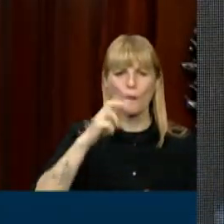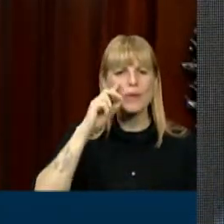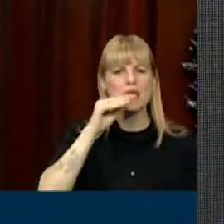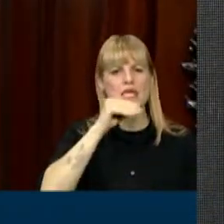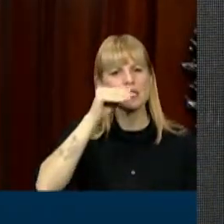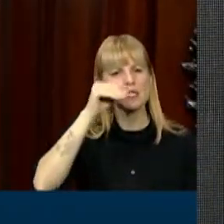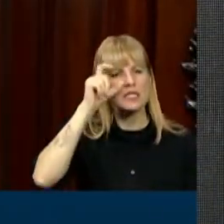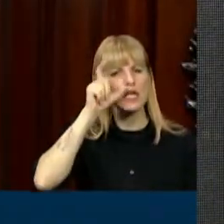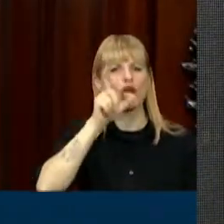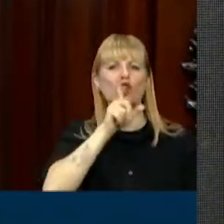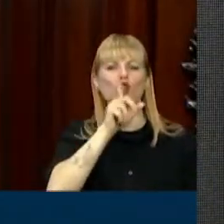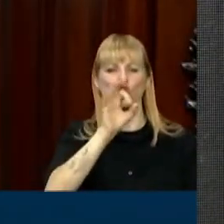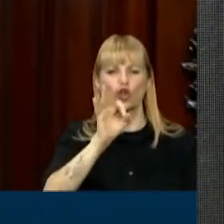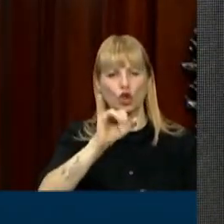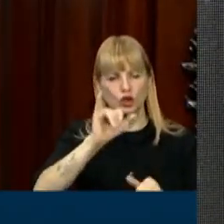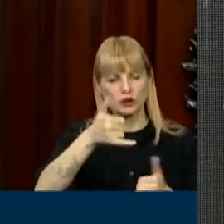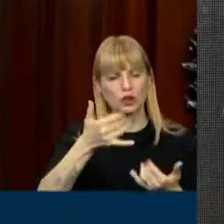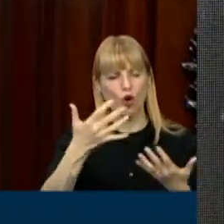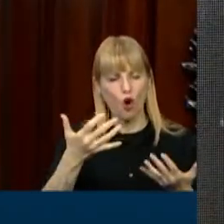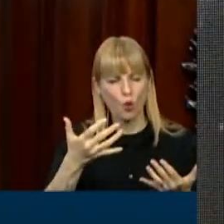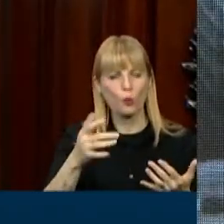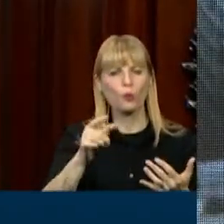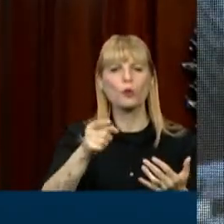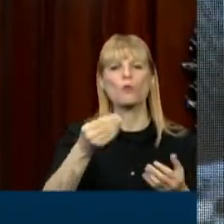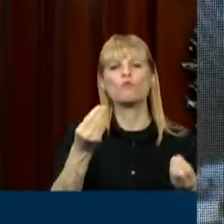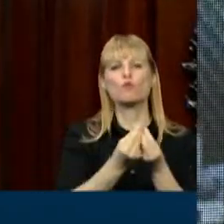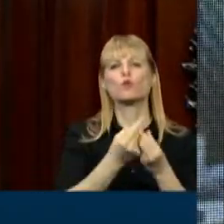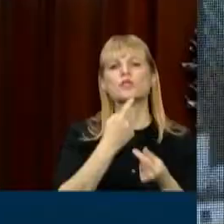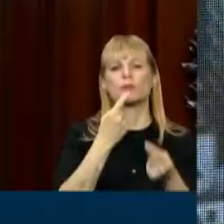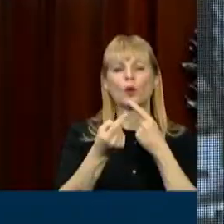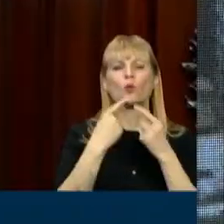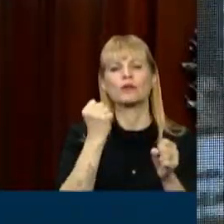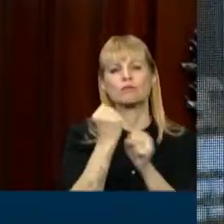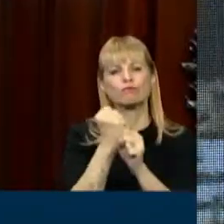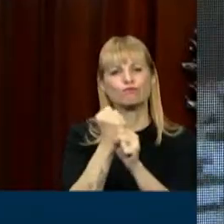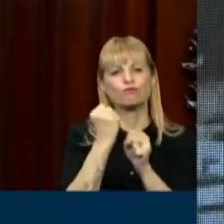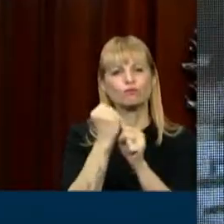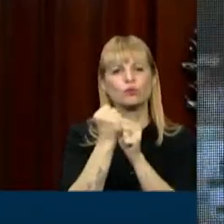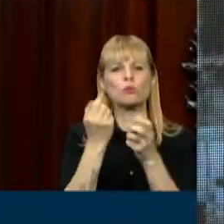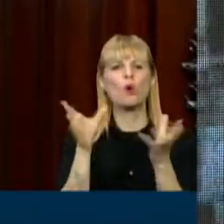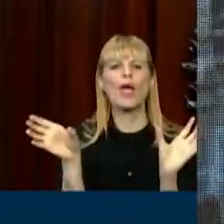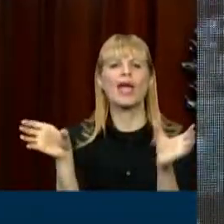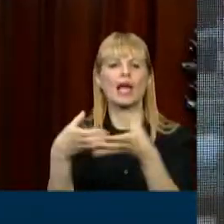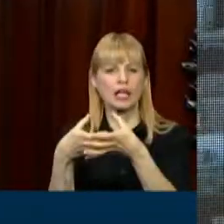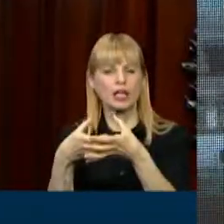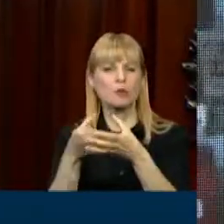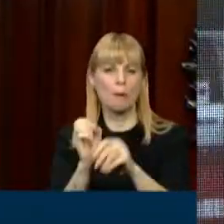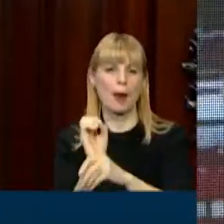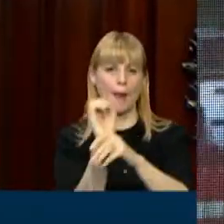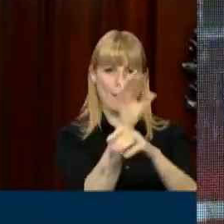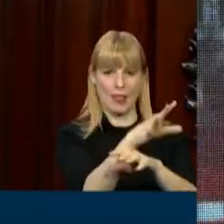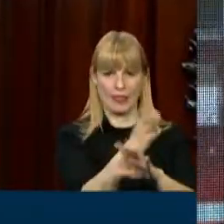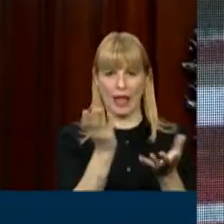anunciando que evaluaban un aumento en las prestaciones. Que tampoco llegó. Tampoco llegó. En su informe escrito, Franco directamente dijo